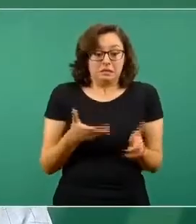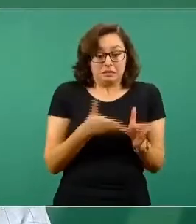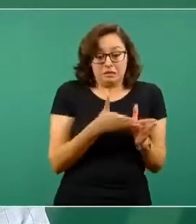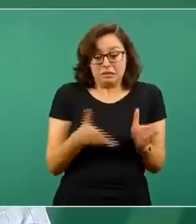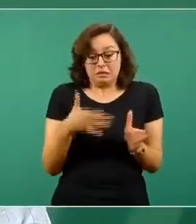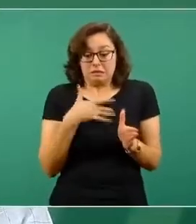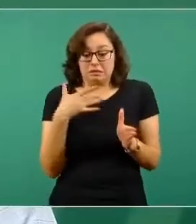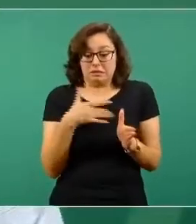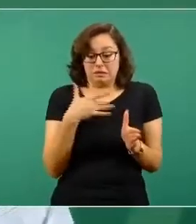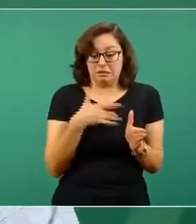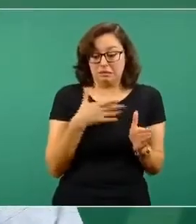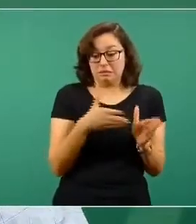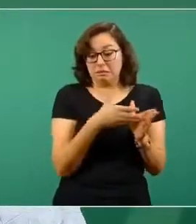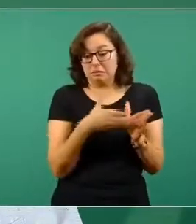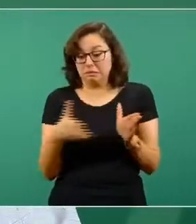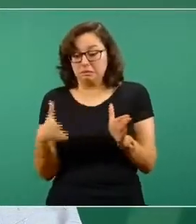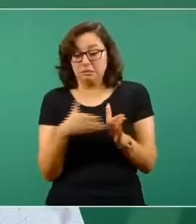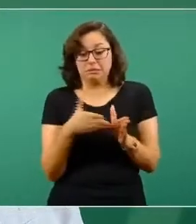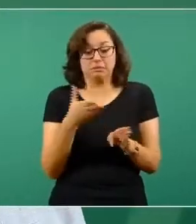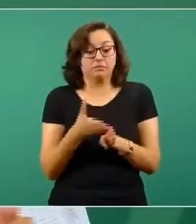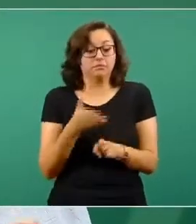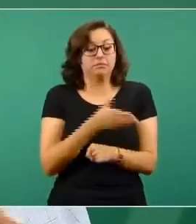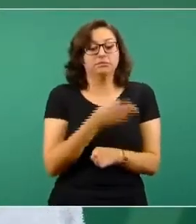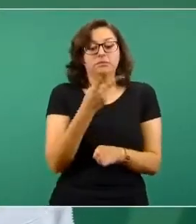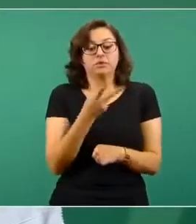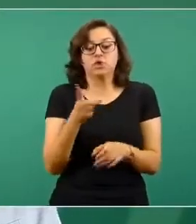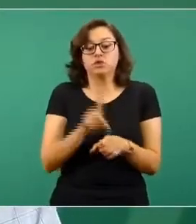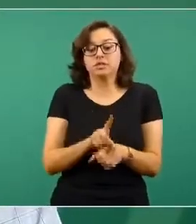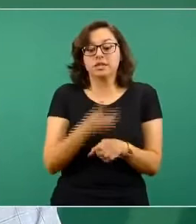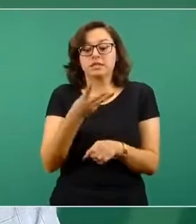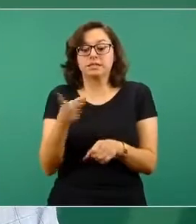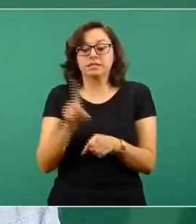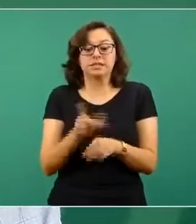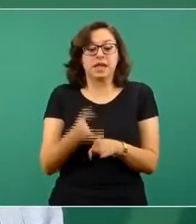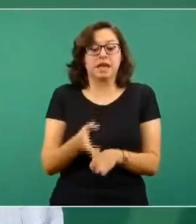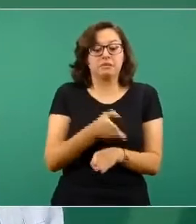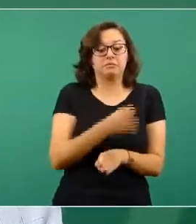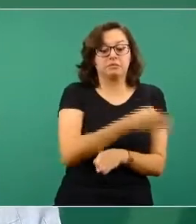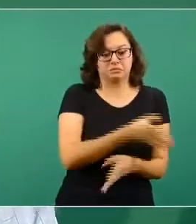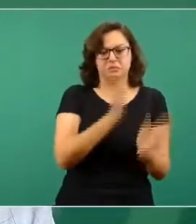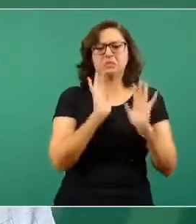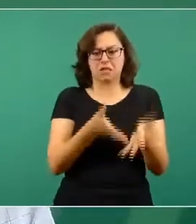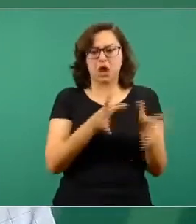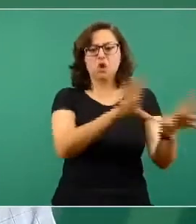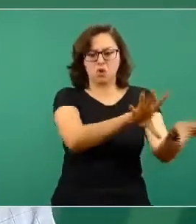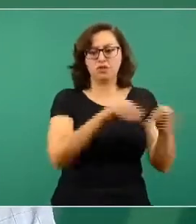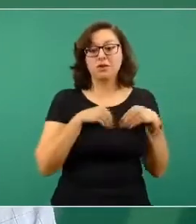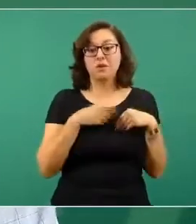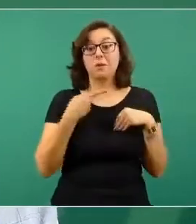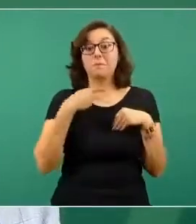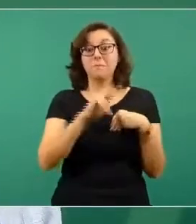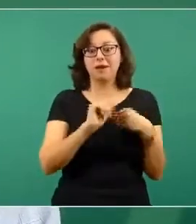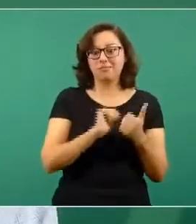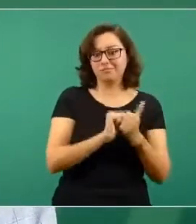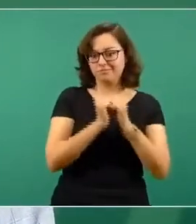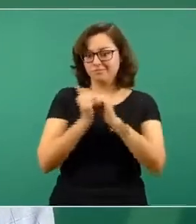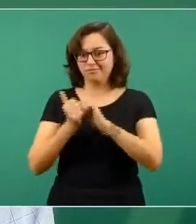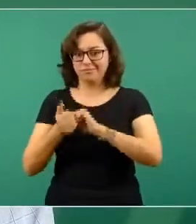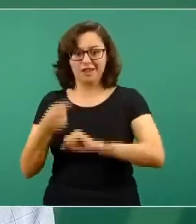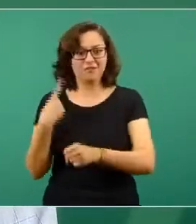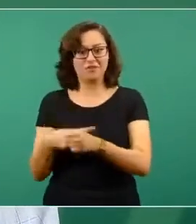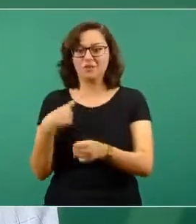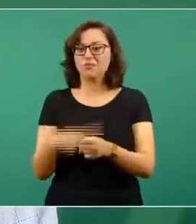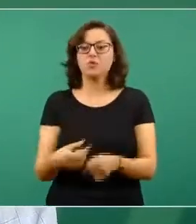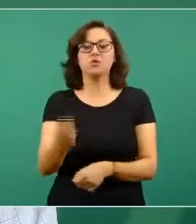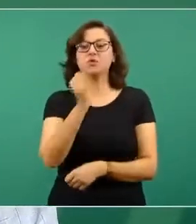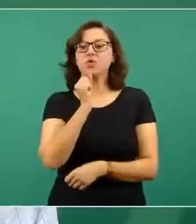periodo de incubación porque se había contagiado 1, 2, 3 días antes y por lo tanto la prueba todavía no tenía la capacidad de detectar el